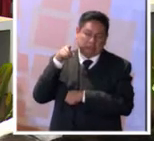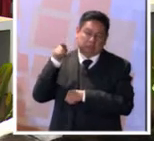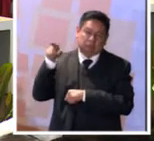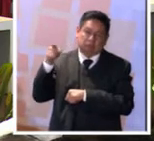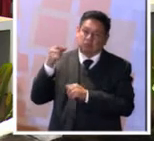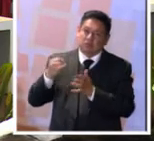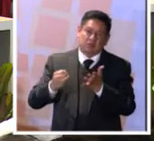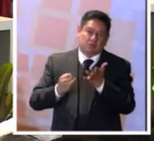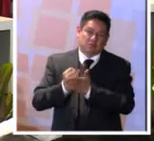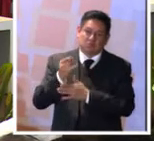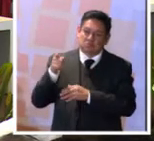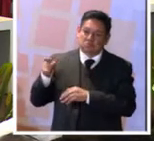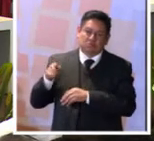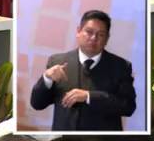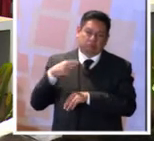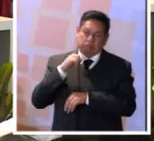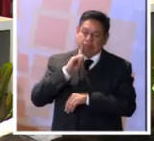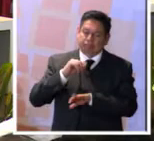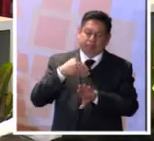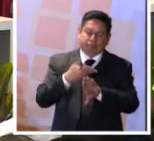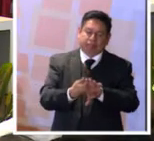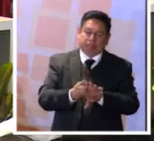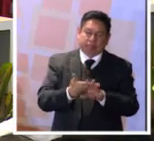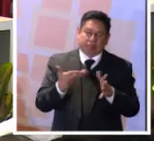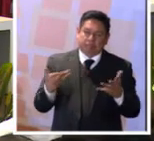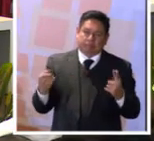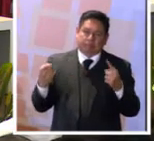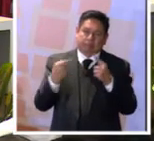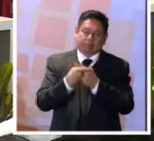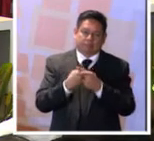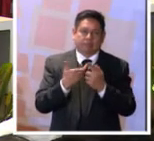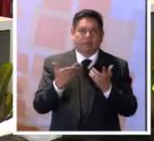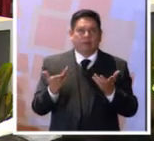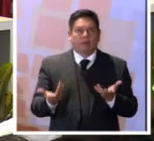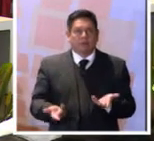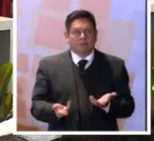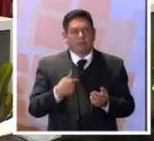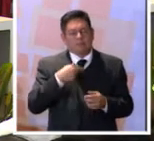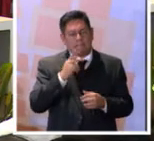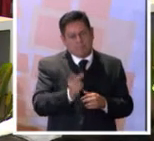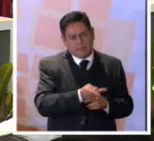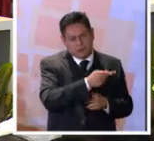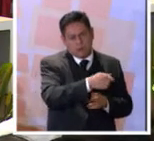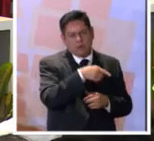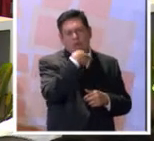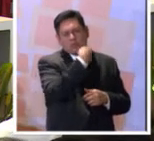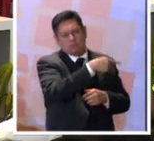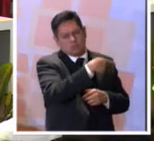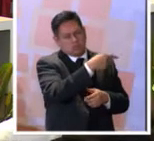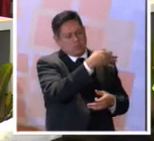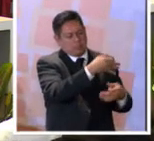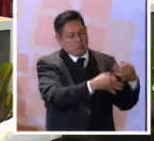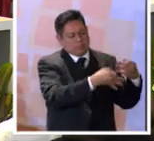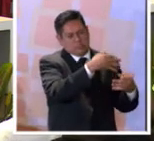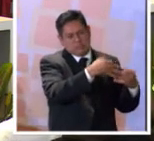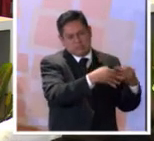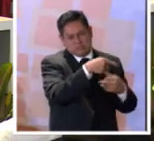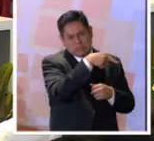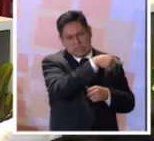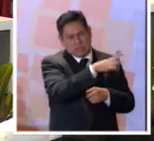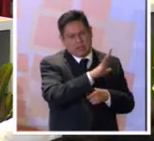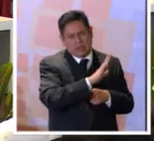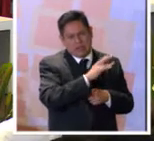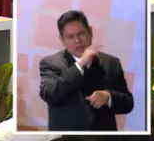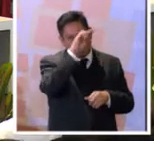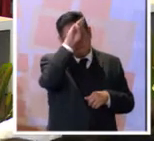¿Cómo hacerle como una sala, déjame decirlo así, de jurisdicción intermedia? Ahora ya